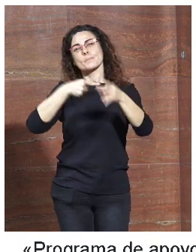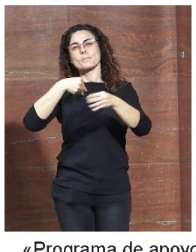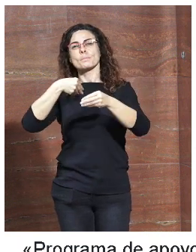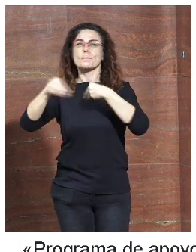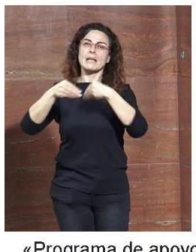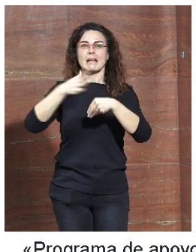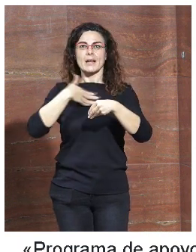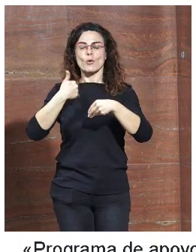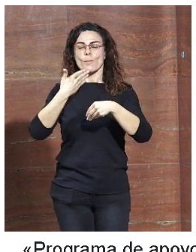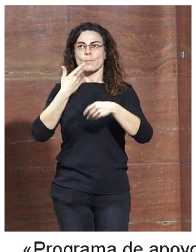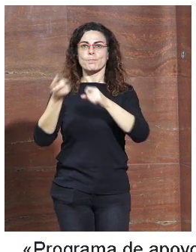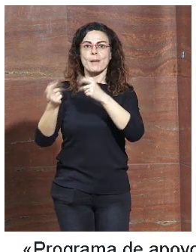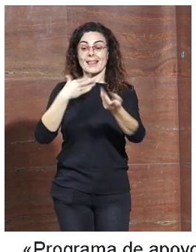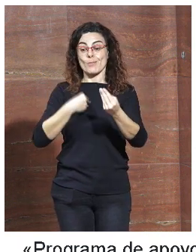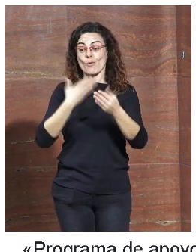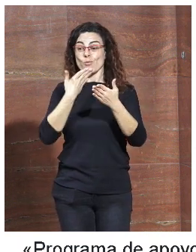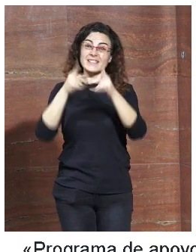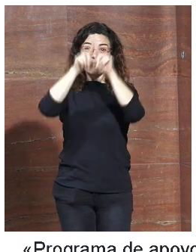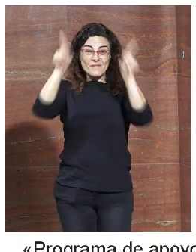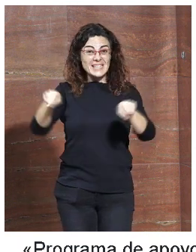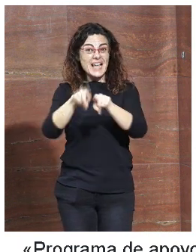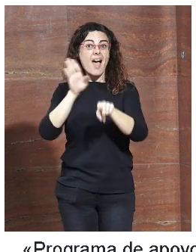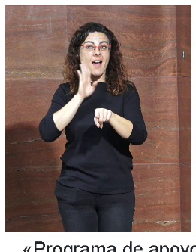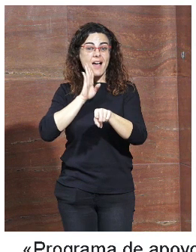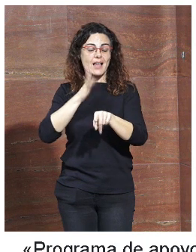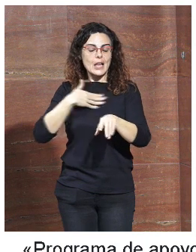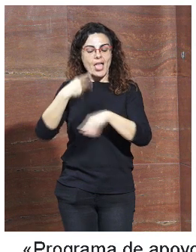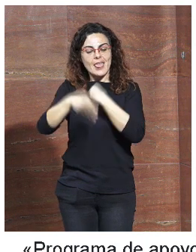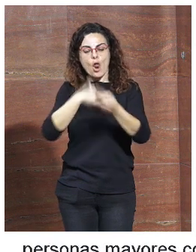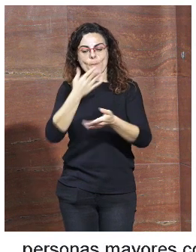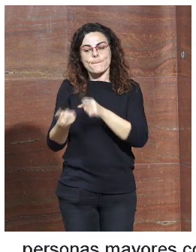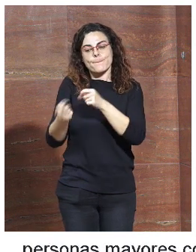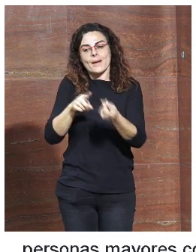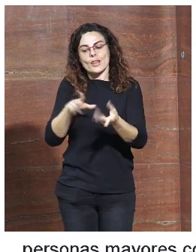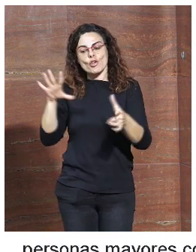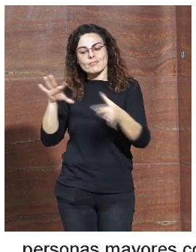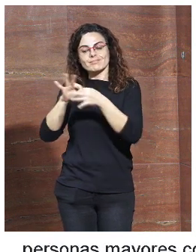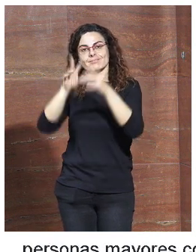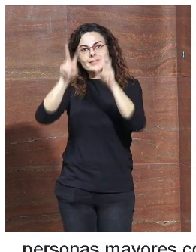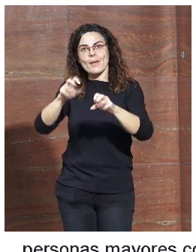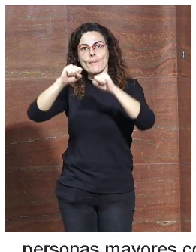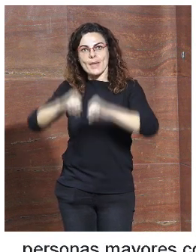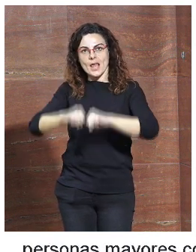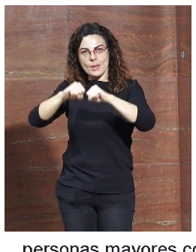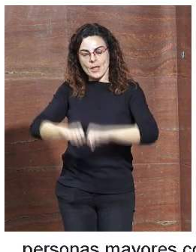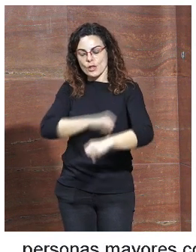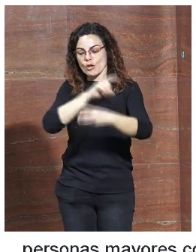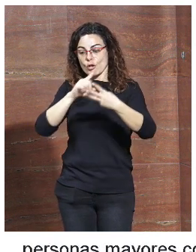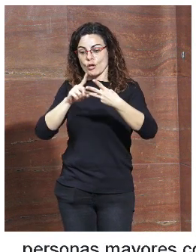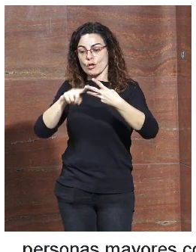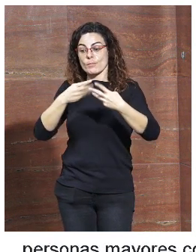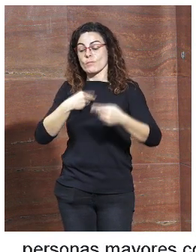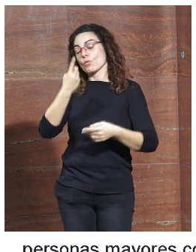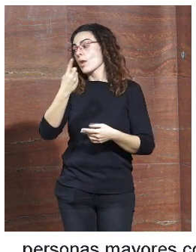poco similar a las fichas que os he mostrado antes, pero enfocadas en el envejecimiento. Y una de